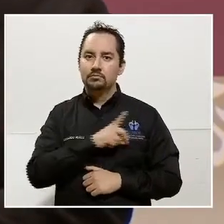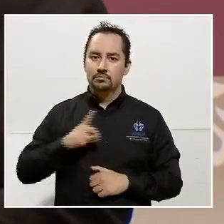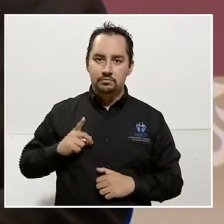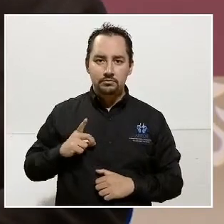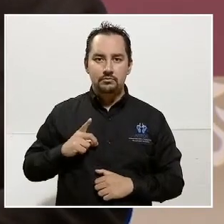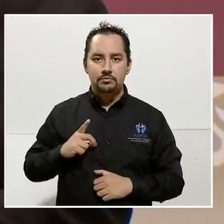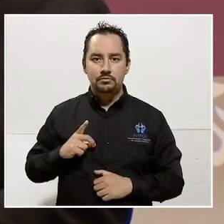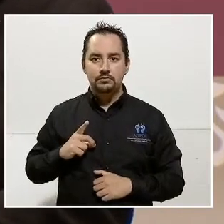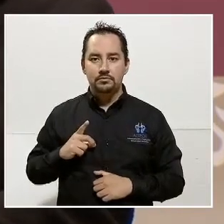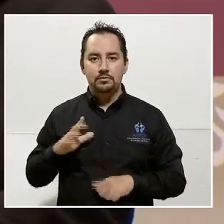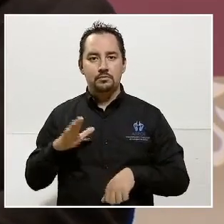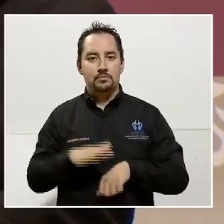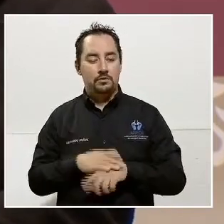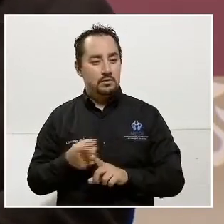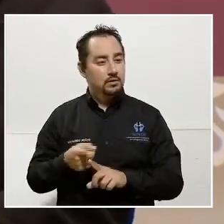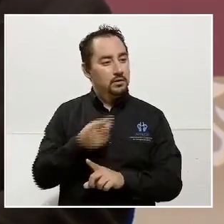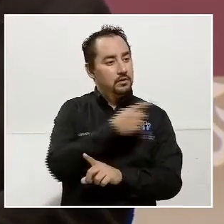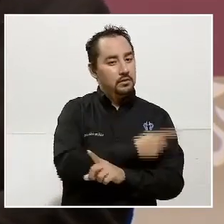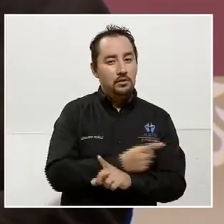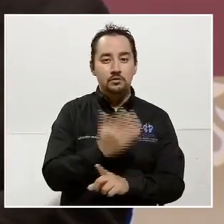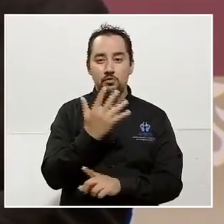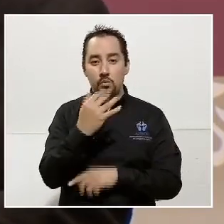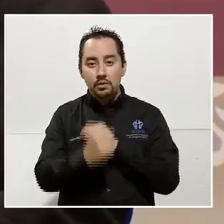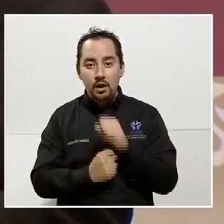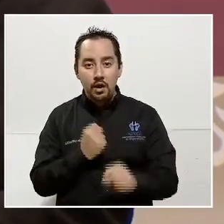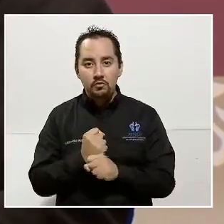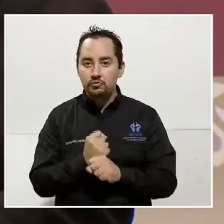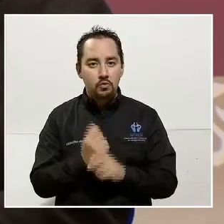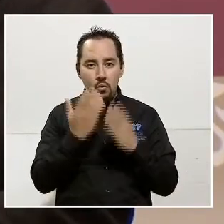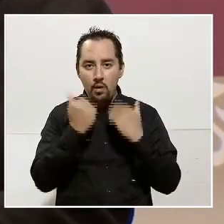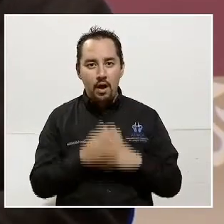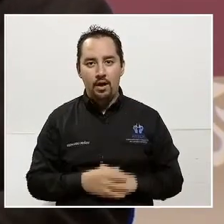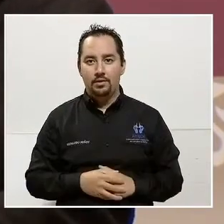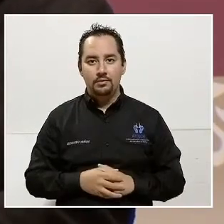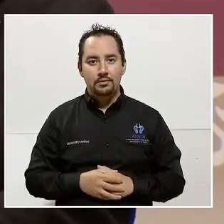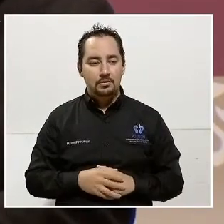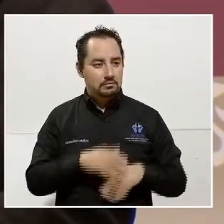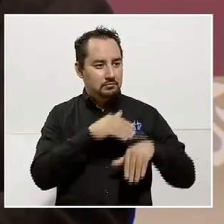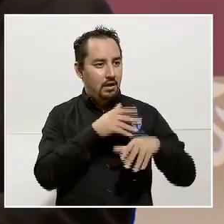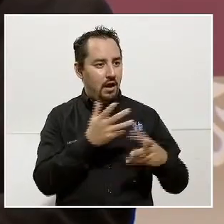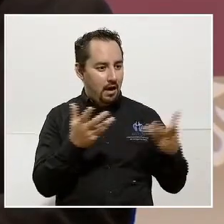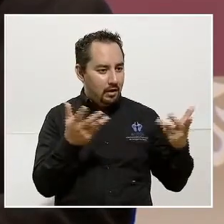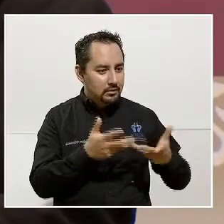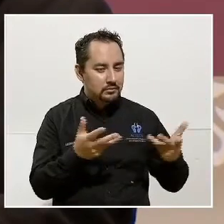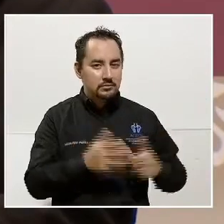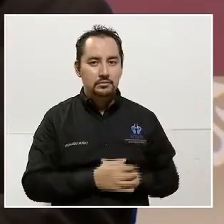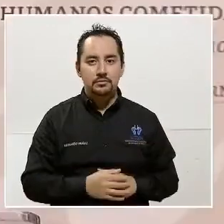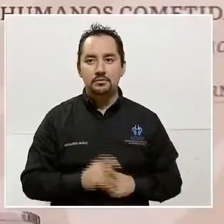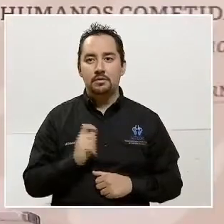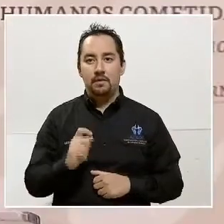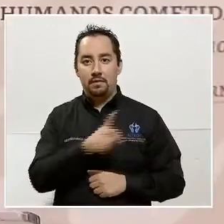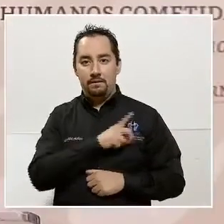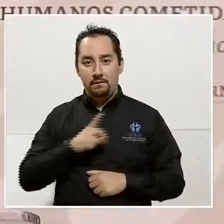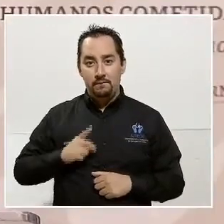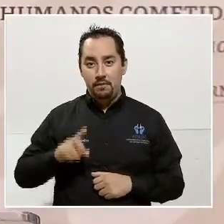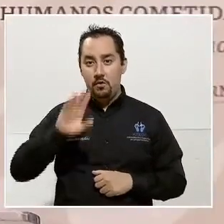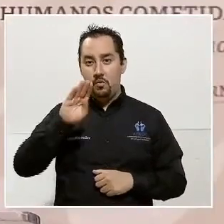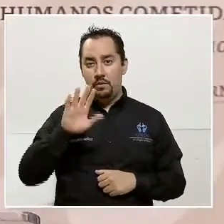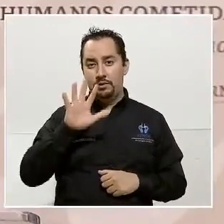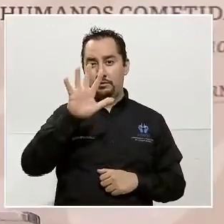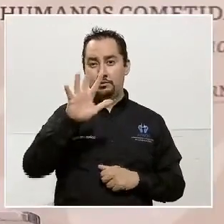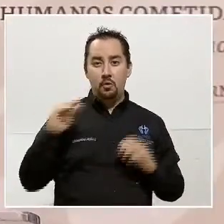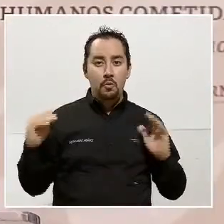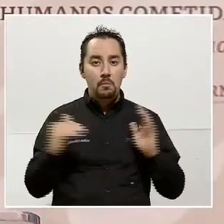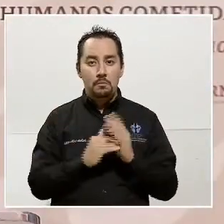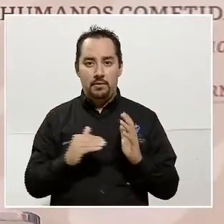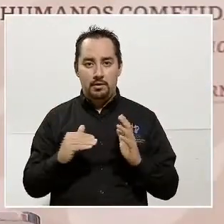no cumplida por más de 50 años. Es una deuda con 95,000 hogares que